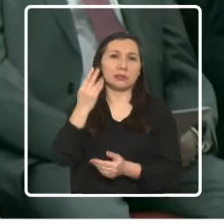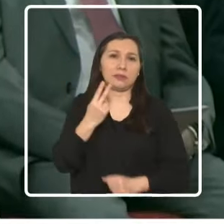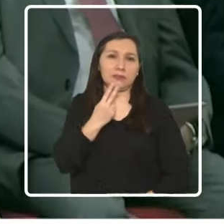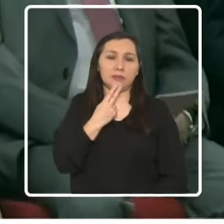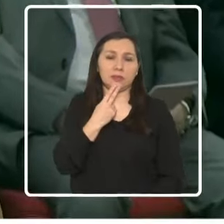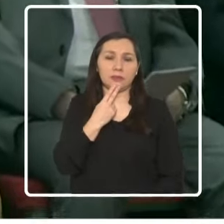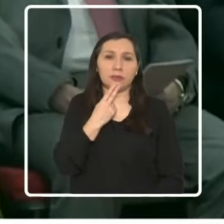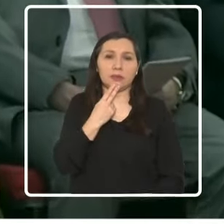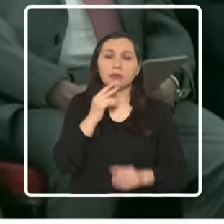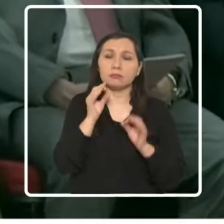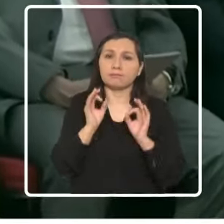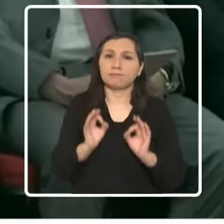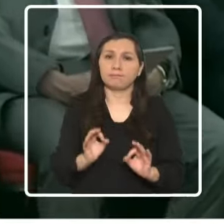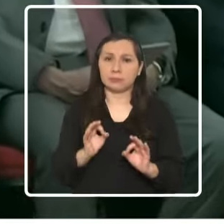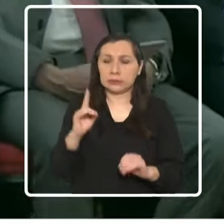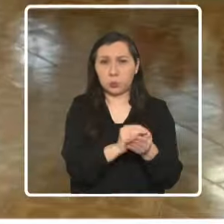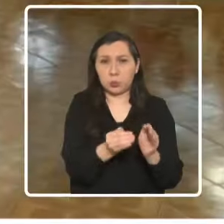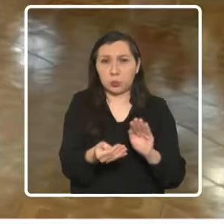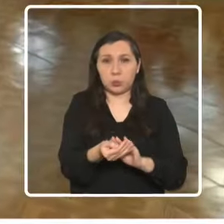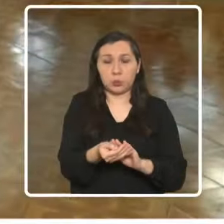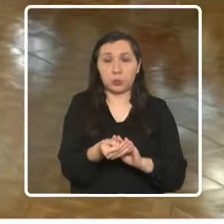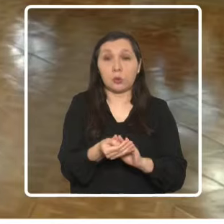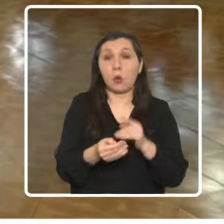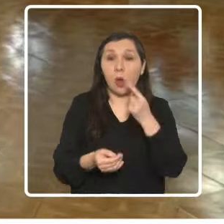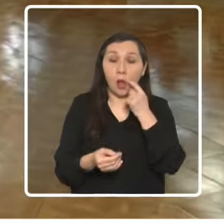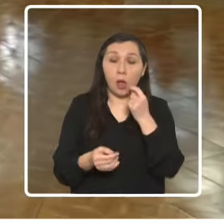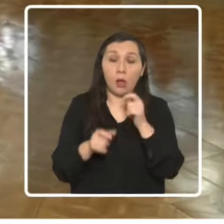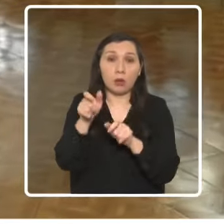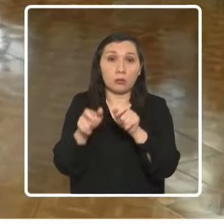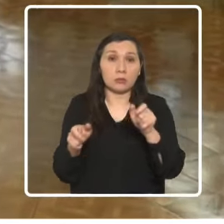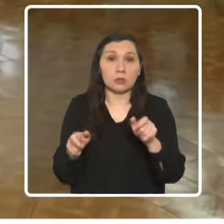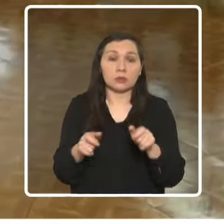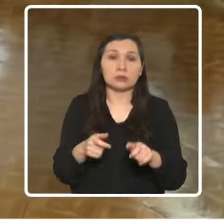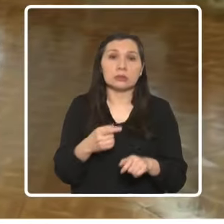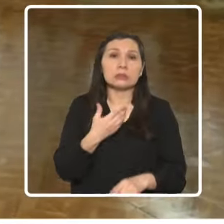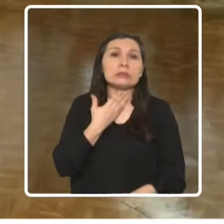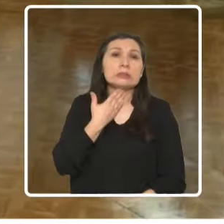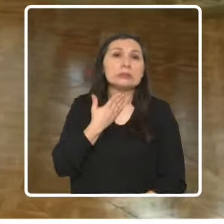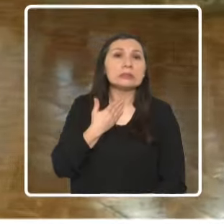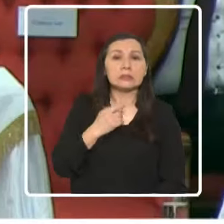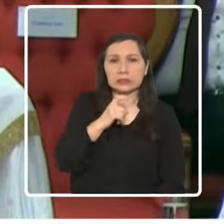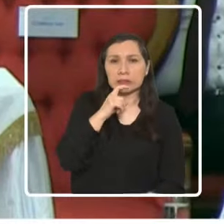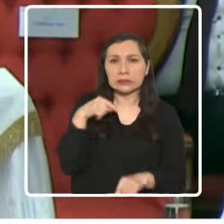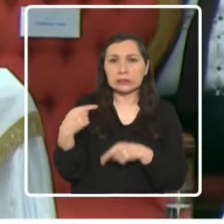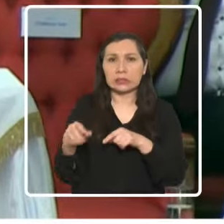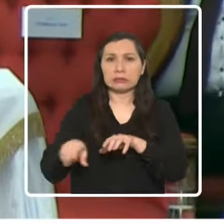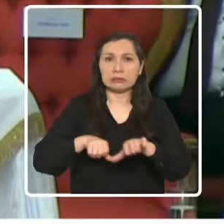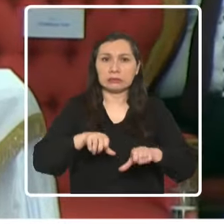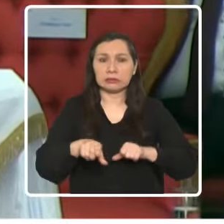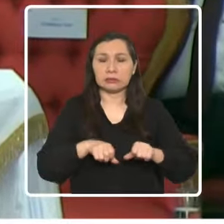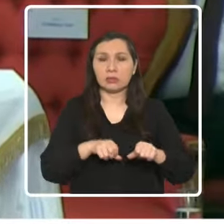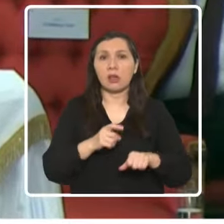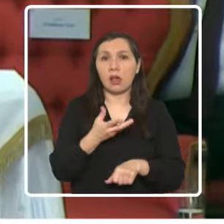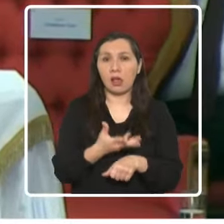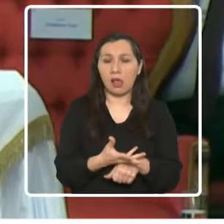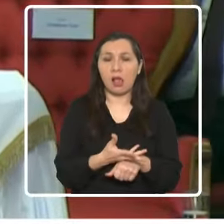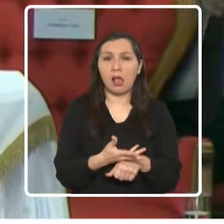época definitivamente compleja hombres que eran codiciosos y